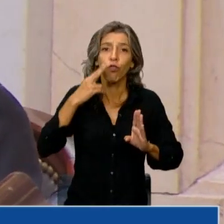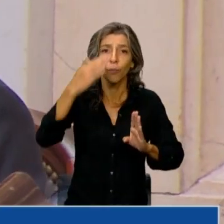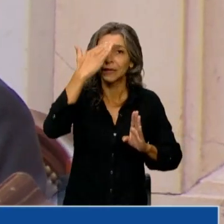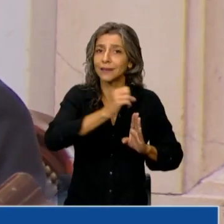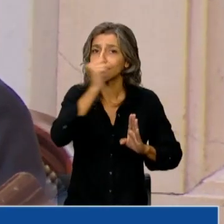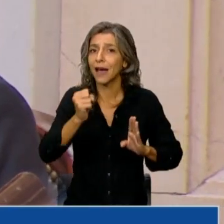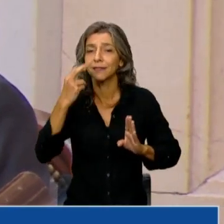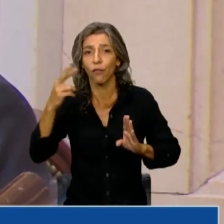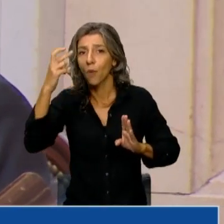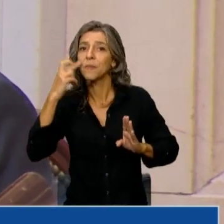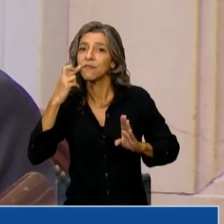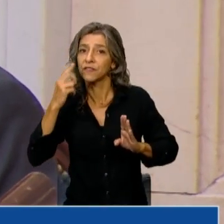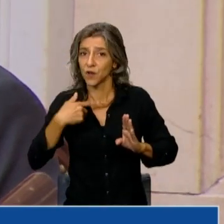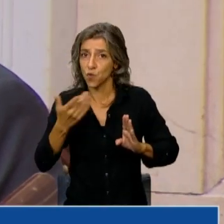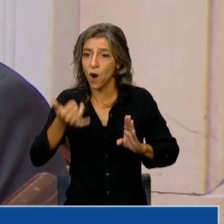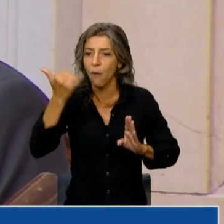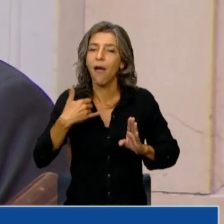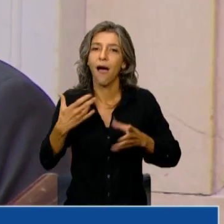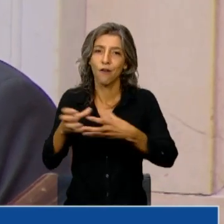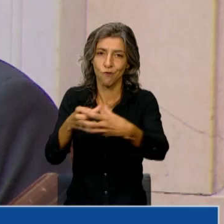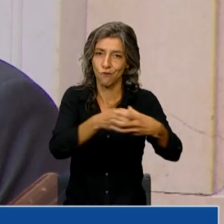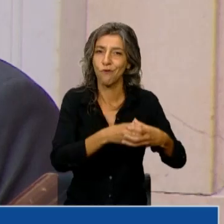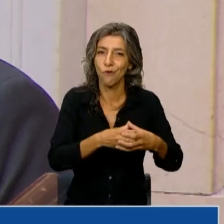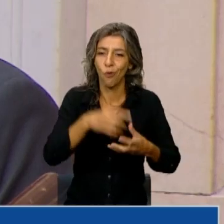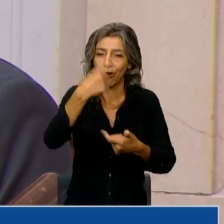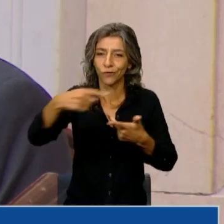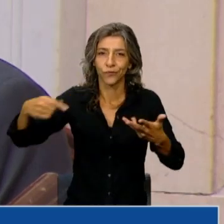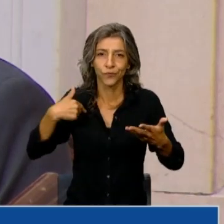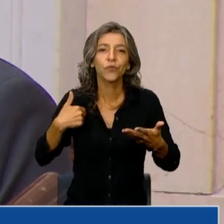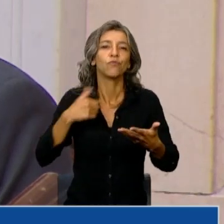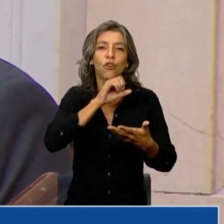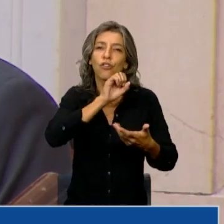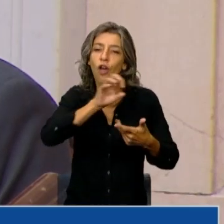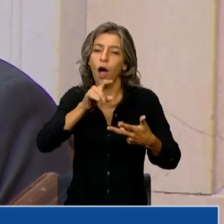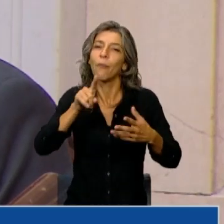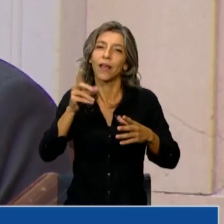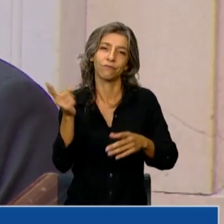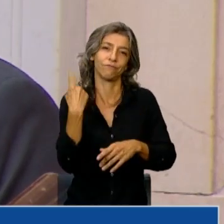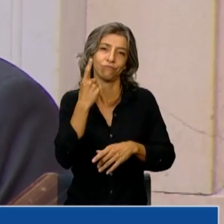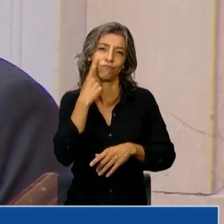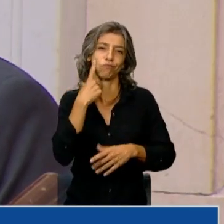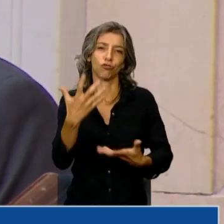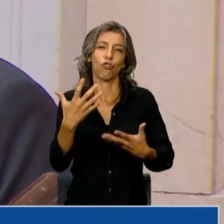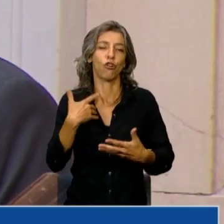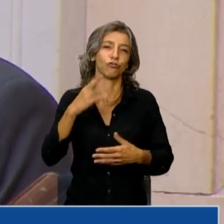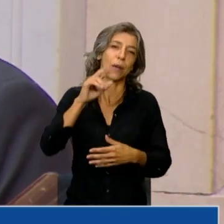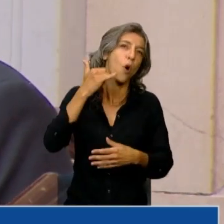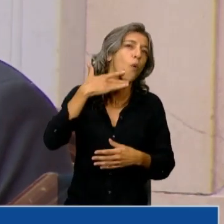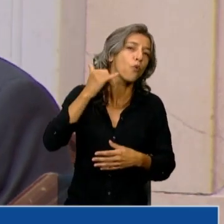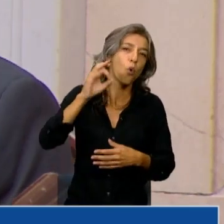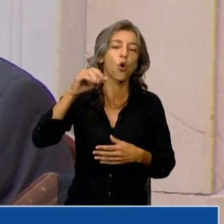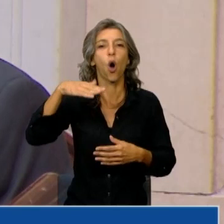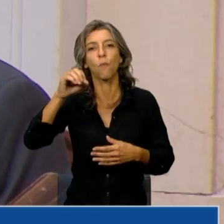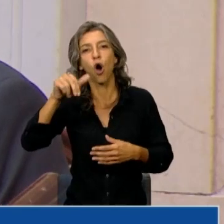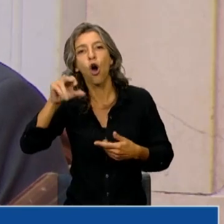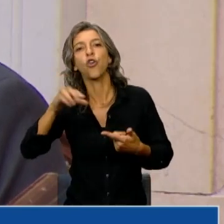monos, los canteros, los gorditos, los Bay, el zurdo Villarruel, el brujo, los húngaros, Esteban